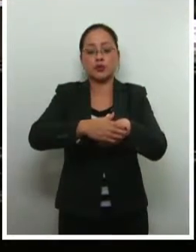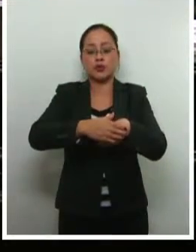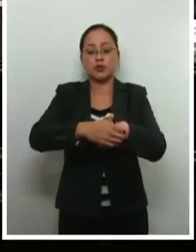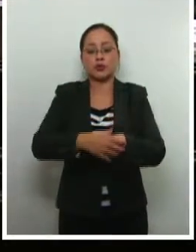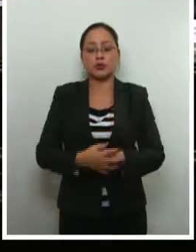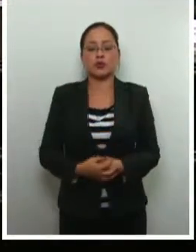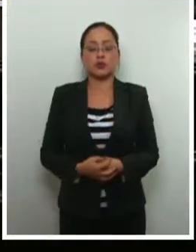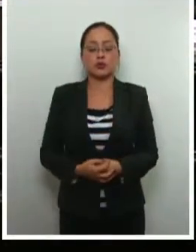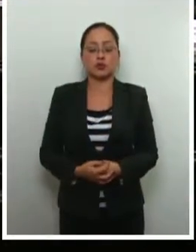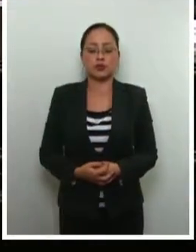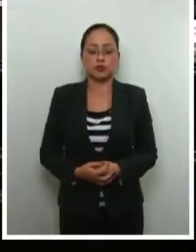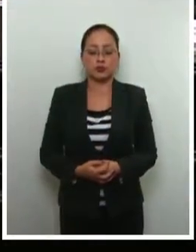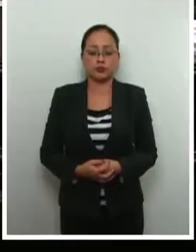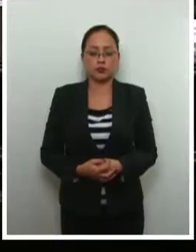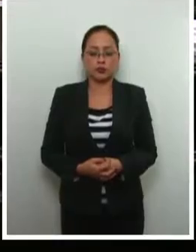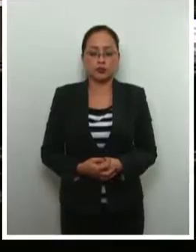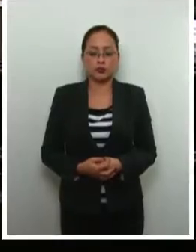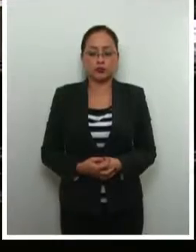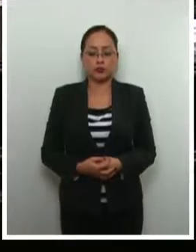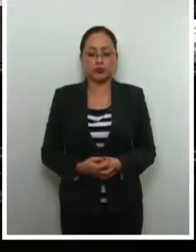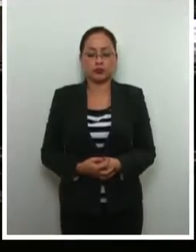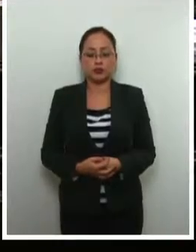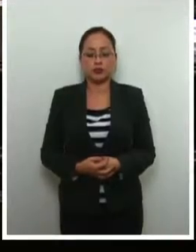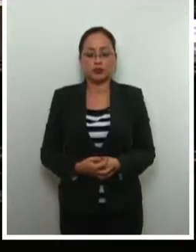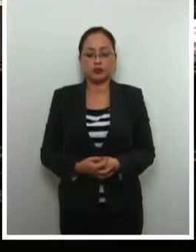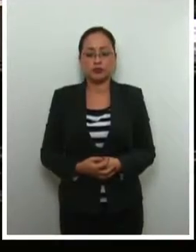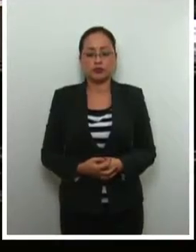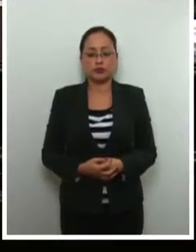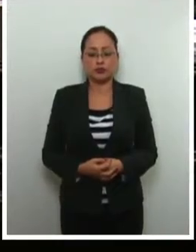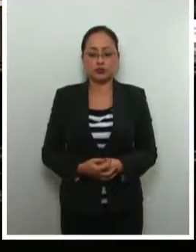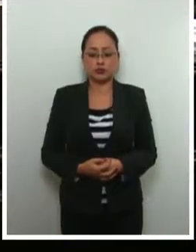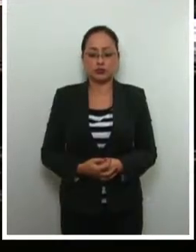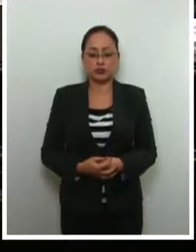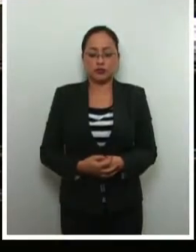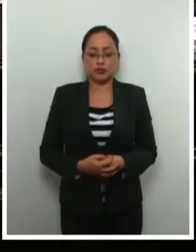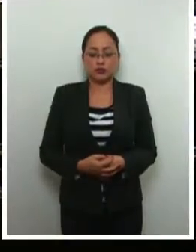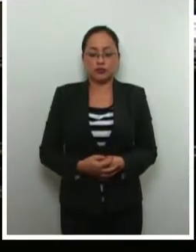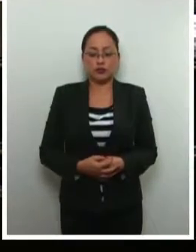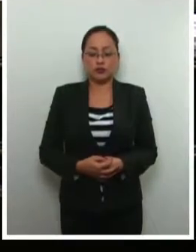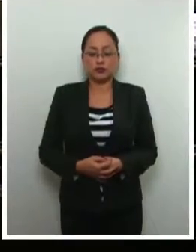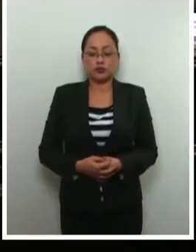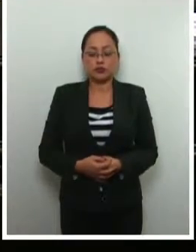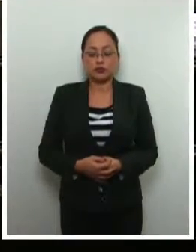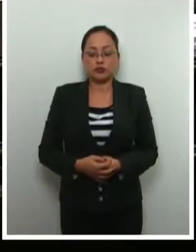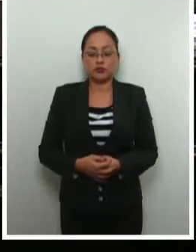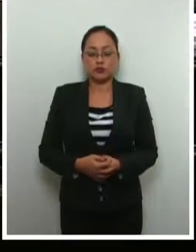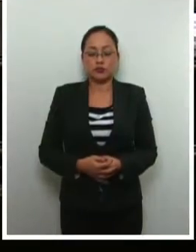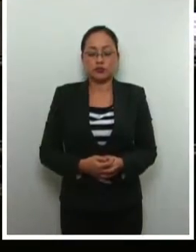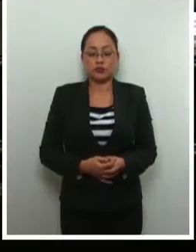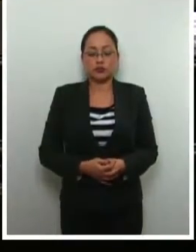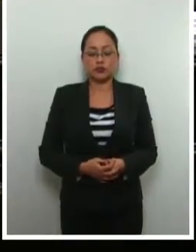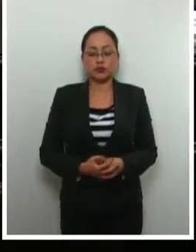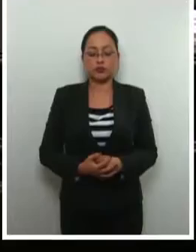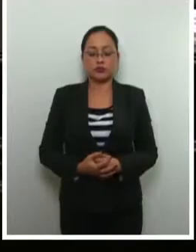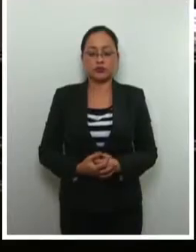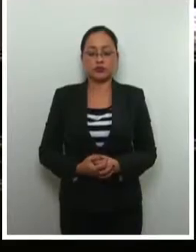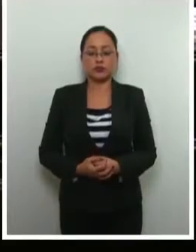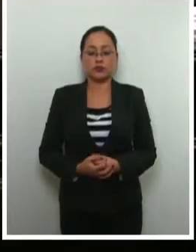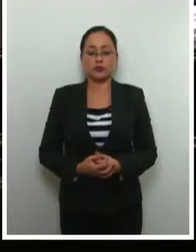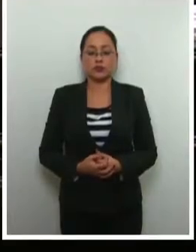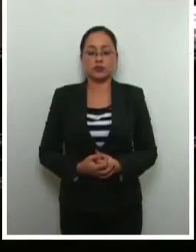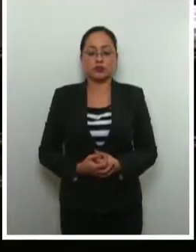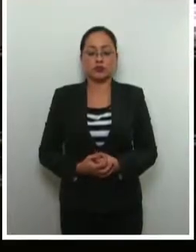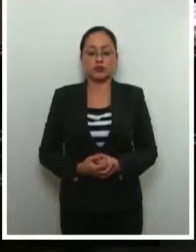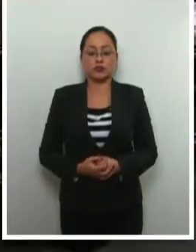o el domingo. Las reservas. O sea, la gente de diputados quiere que sea de 12 a 3 el horario de